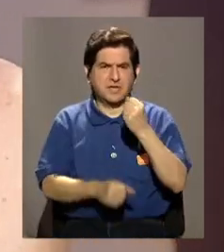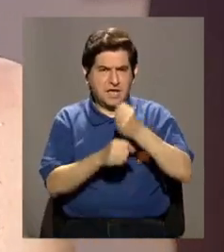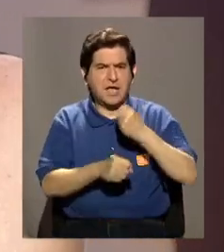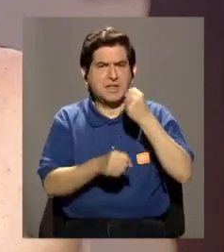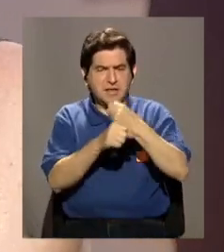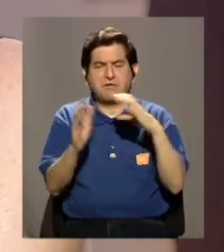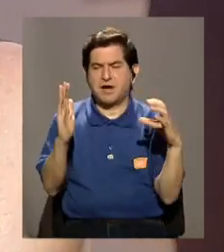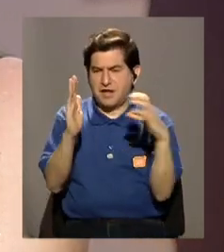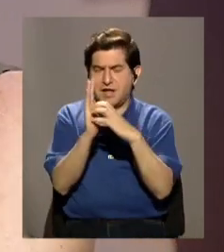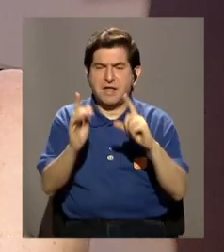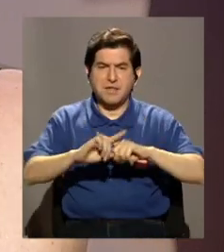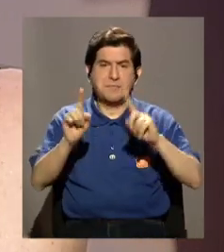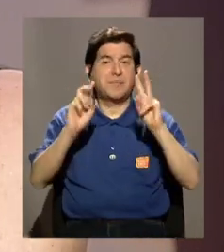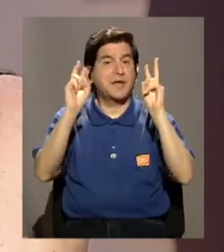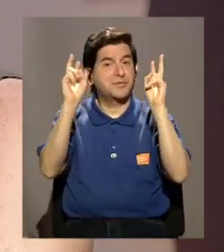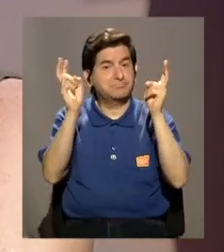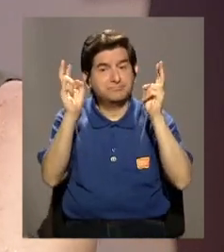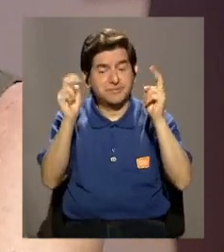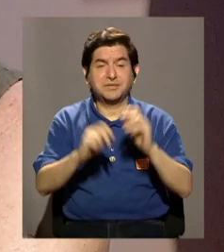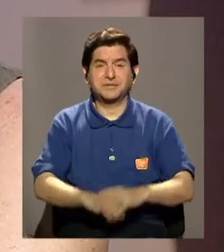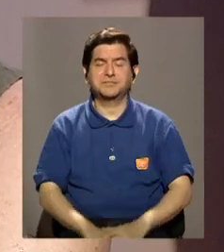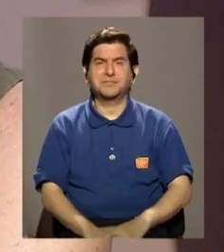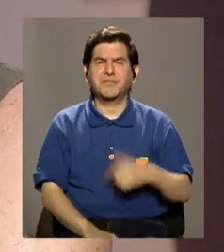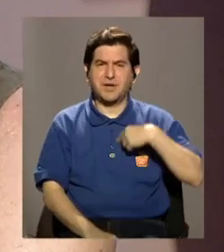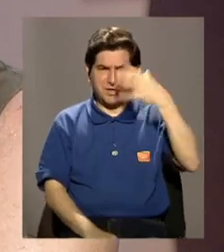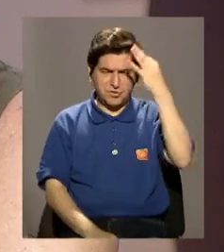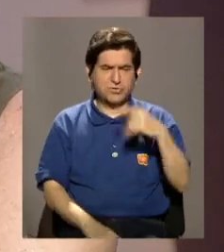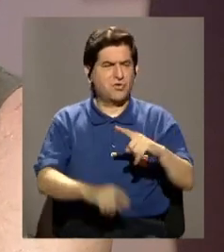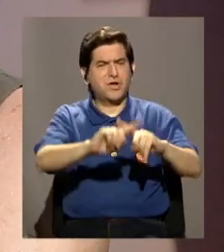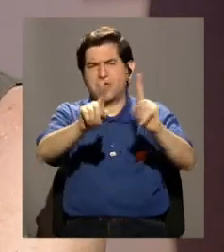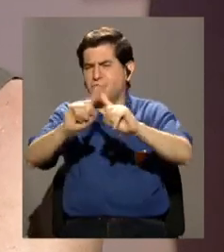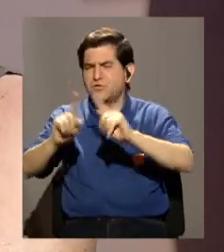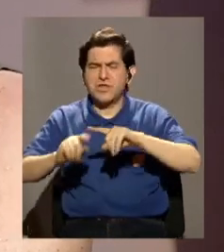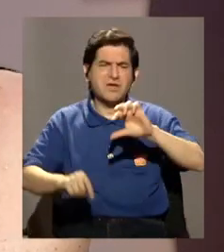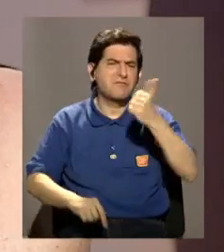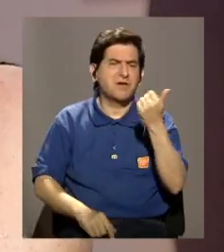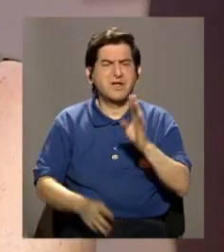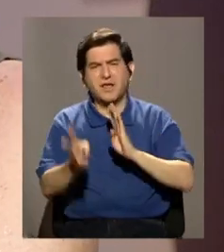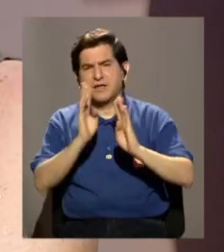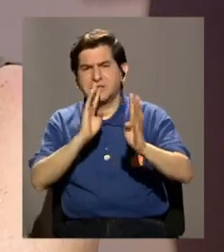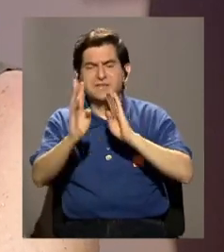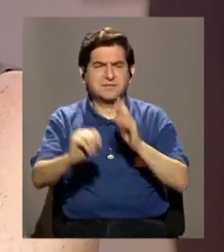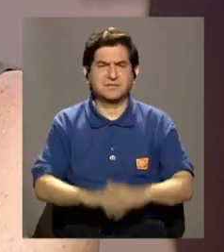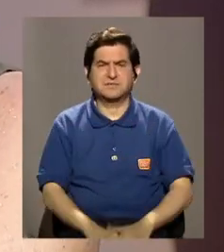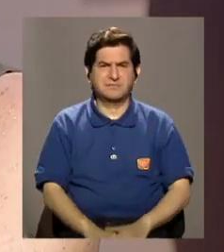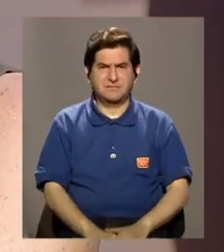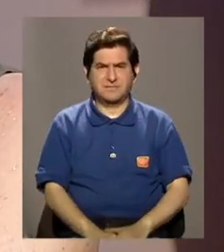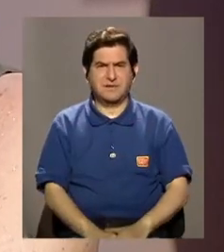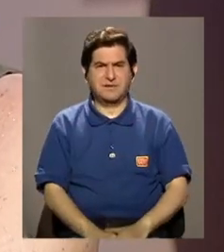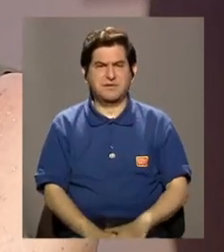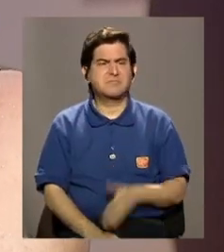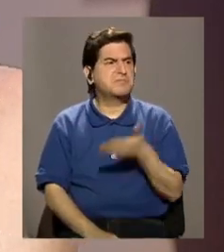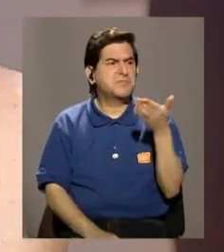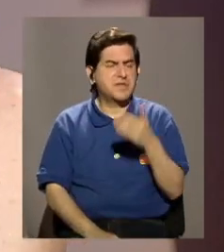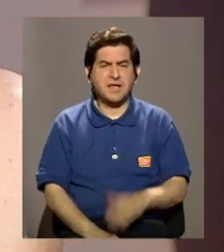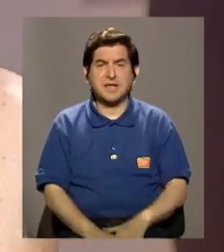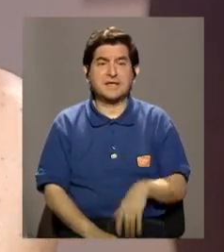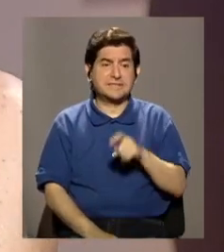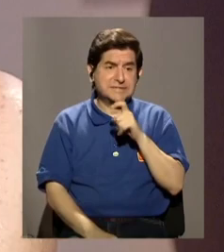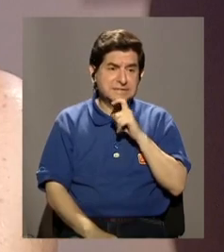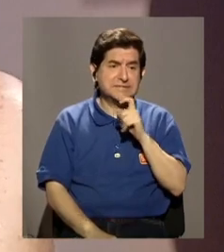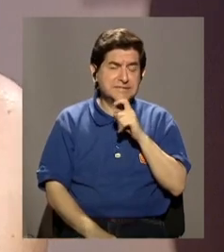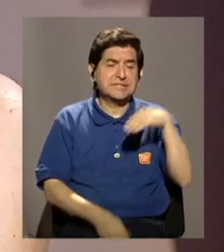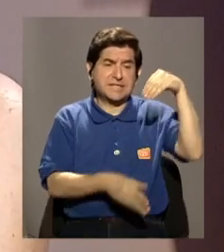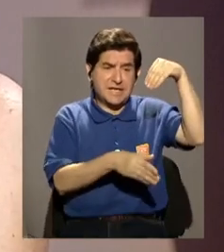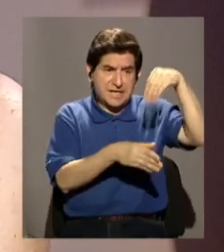pero es un tema en realidad creo que hay muchos más porque hablamos de la de la dificultad de la